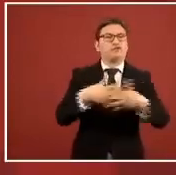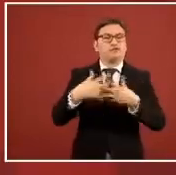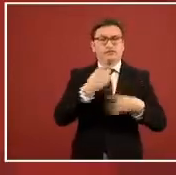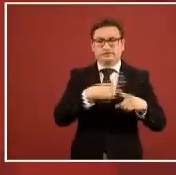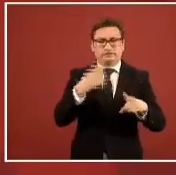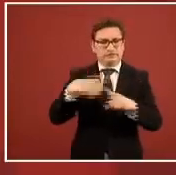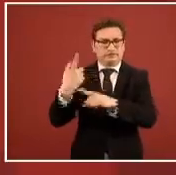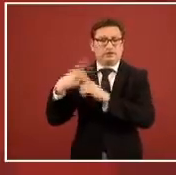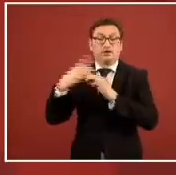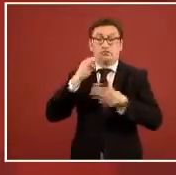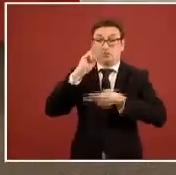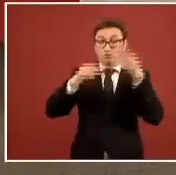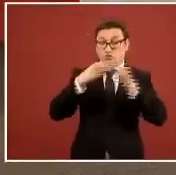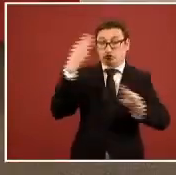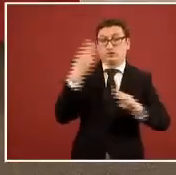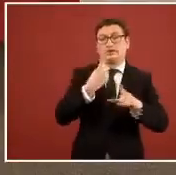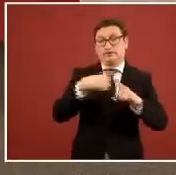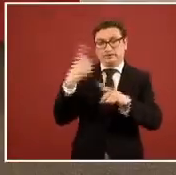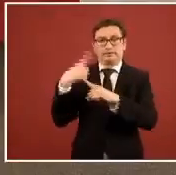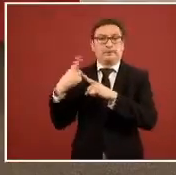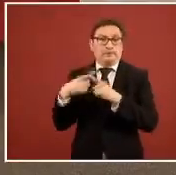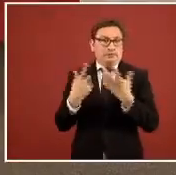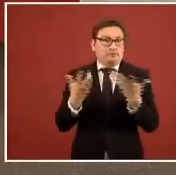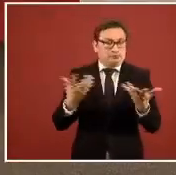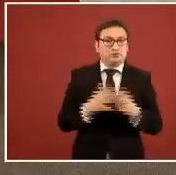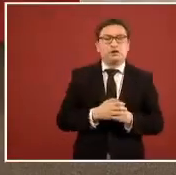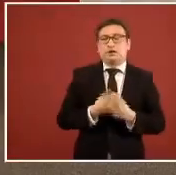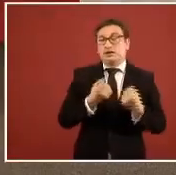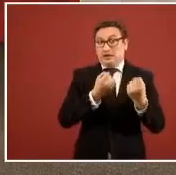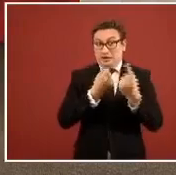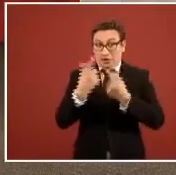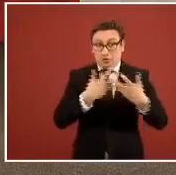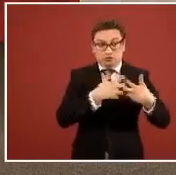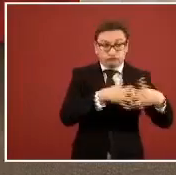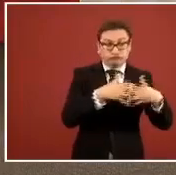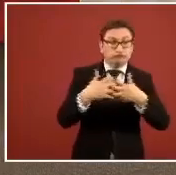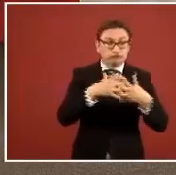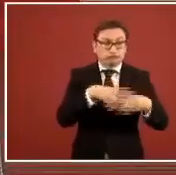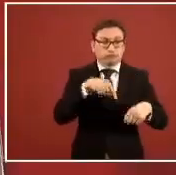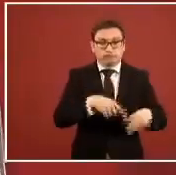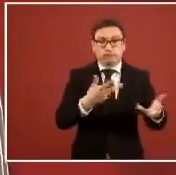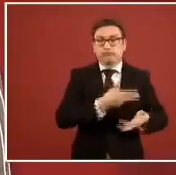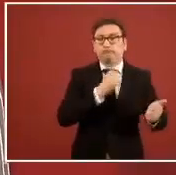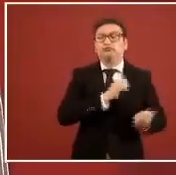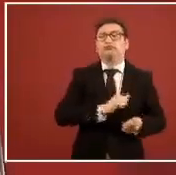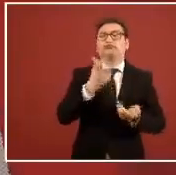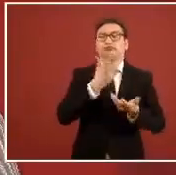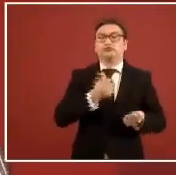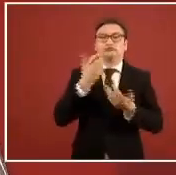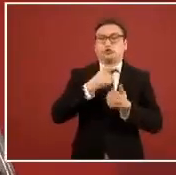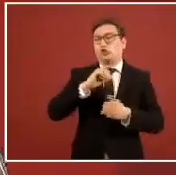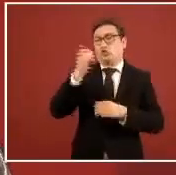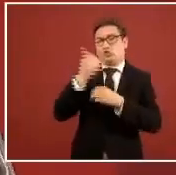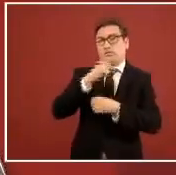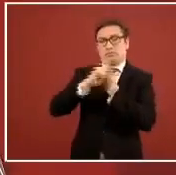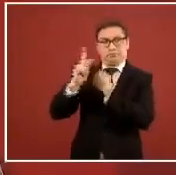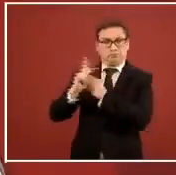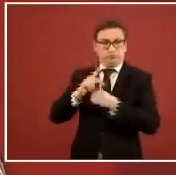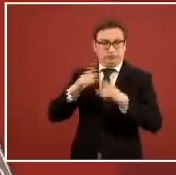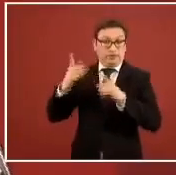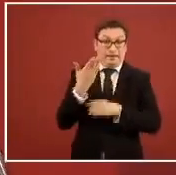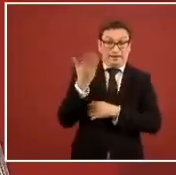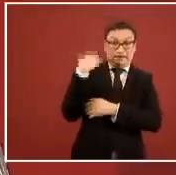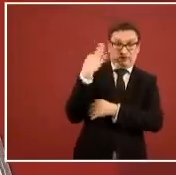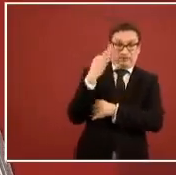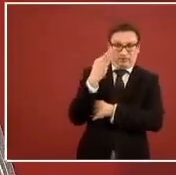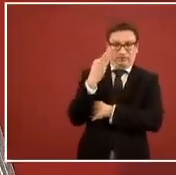compañías globales, y algunas de ellas son grandes productores para el mundo. Entonces, en febrero, efectivamente, cuando China